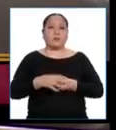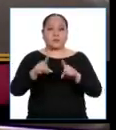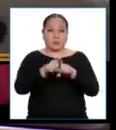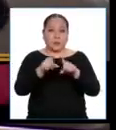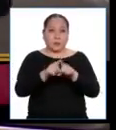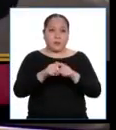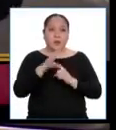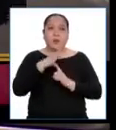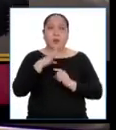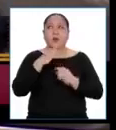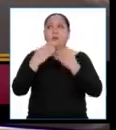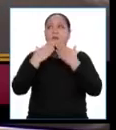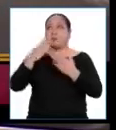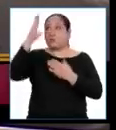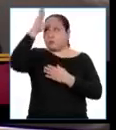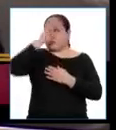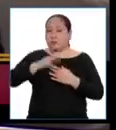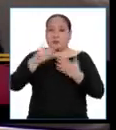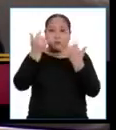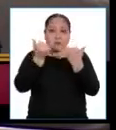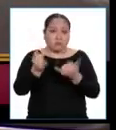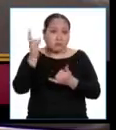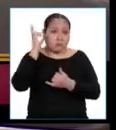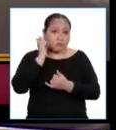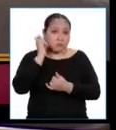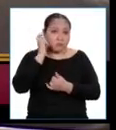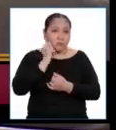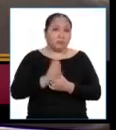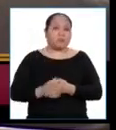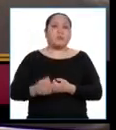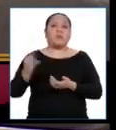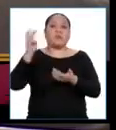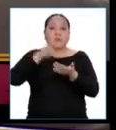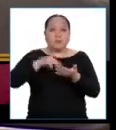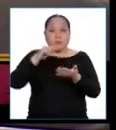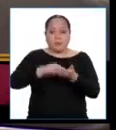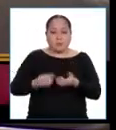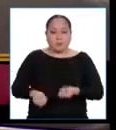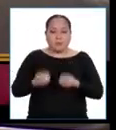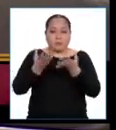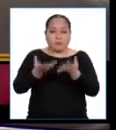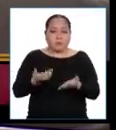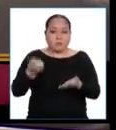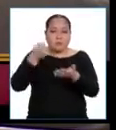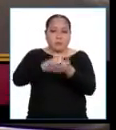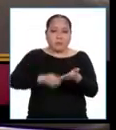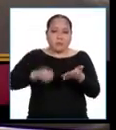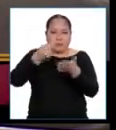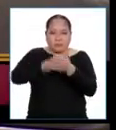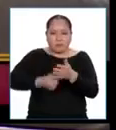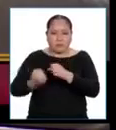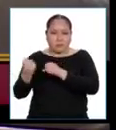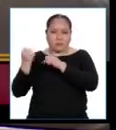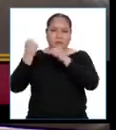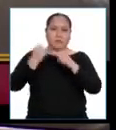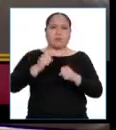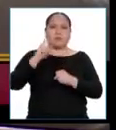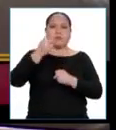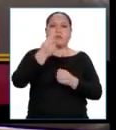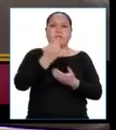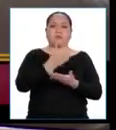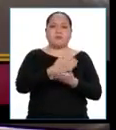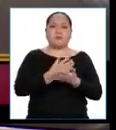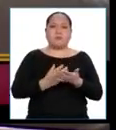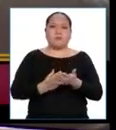hablamos, y gracias a Dios hoy he escuchado que se ha de repotenciar y se ha de fortalecer el primer nivel. Eso